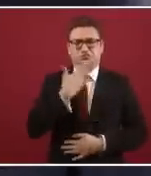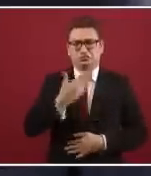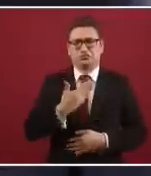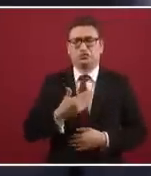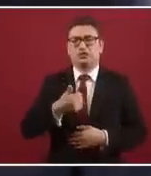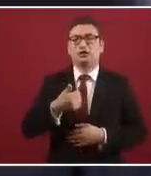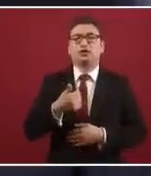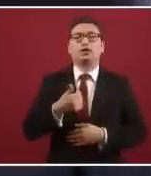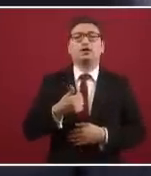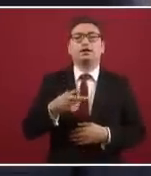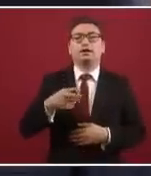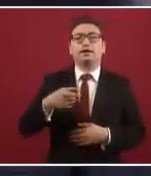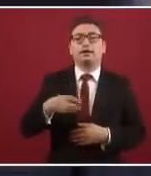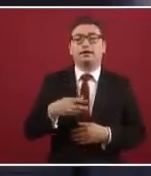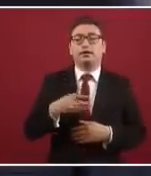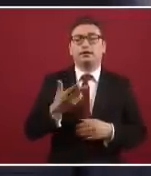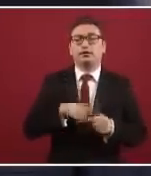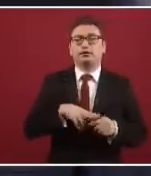en 3